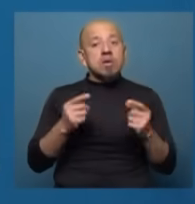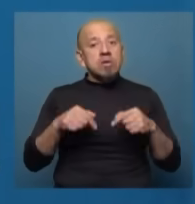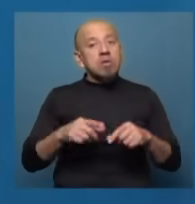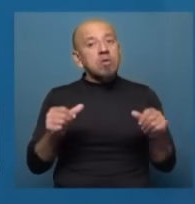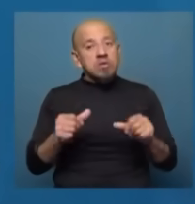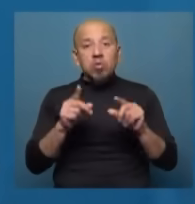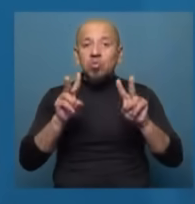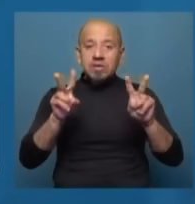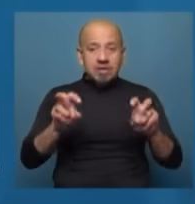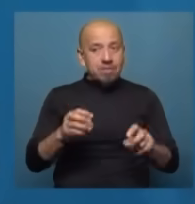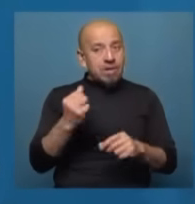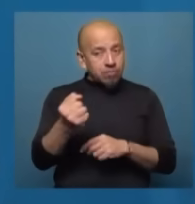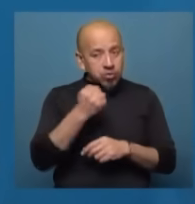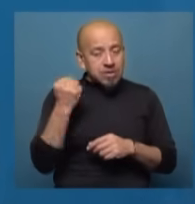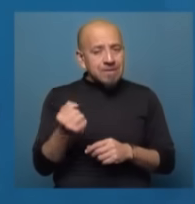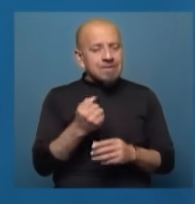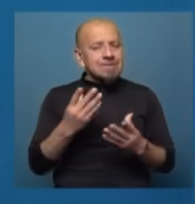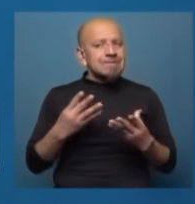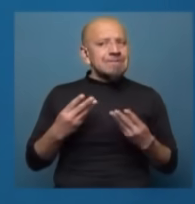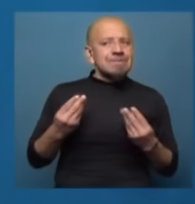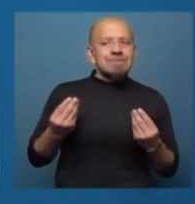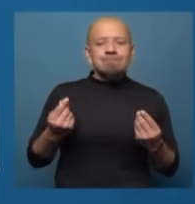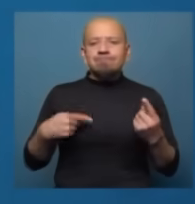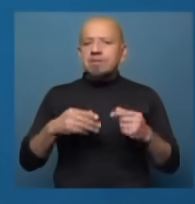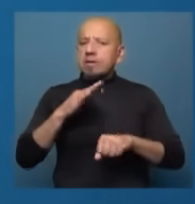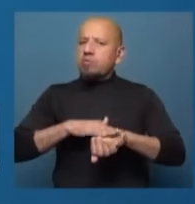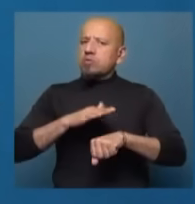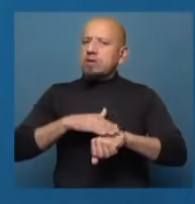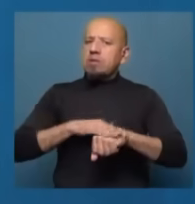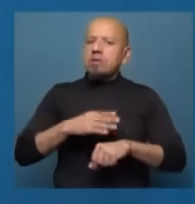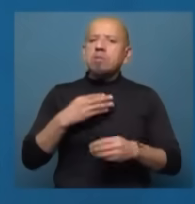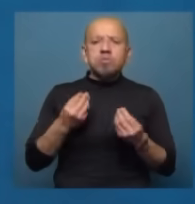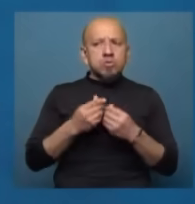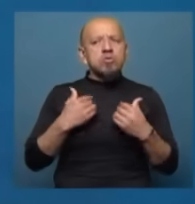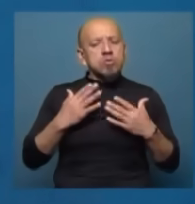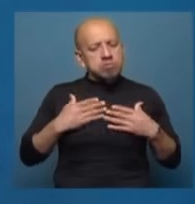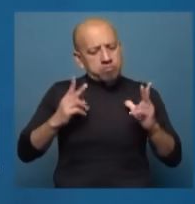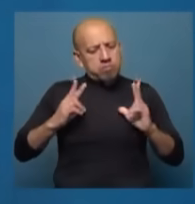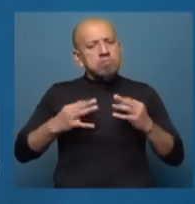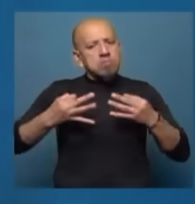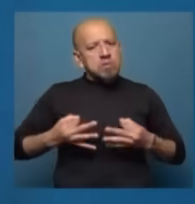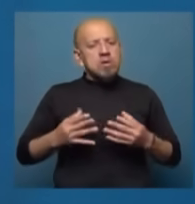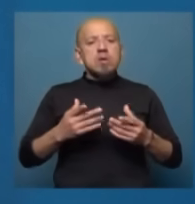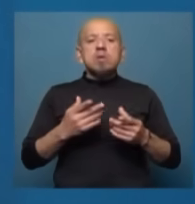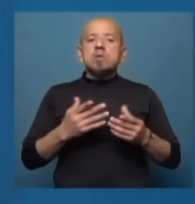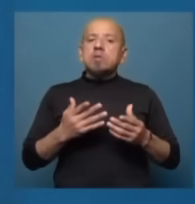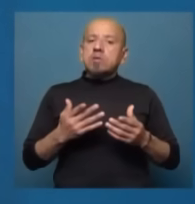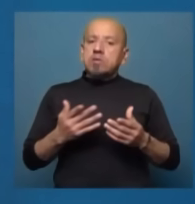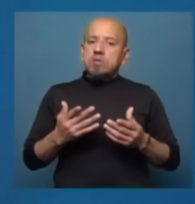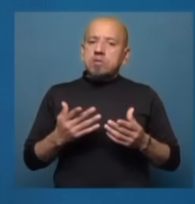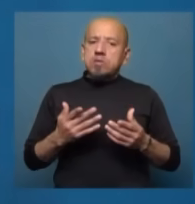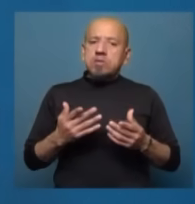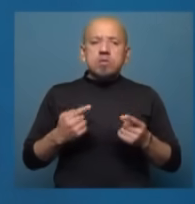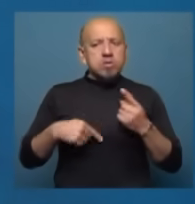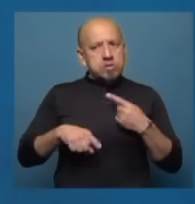causa muy grande donde realmente implica mucha responsabilidad creemos estar a la altura de las circunstancias con escasos recursos y